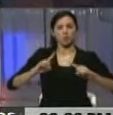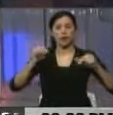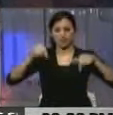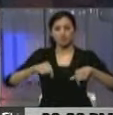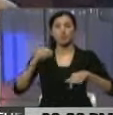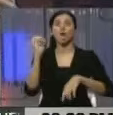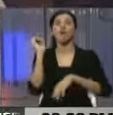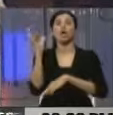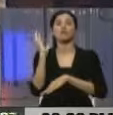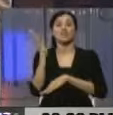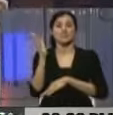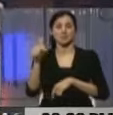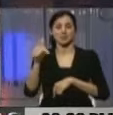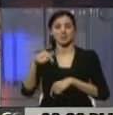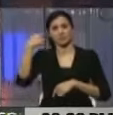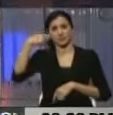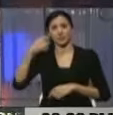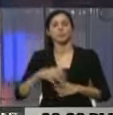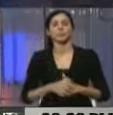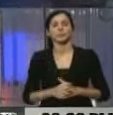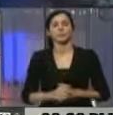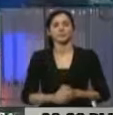que tenemos de coordinación y comunicación.